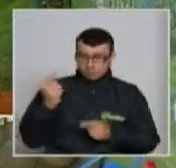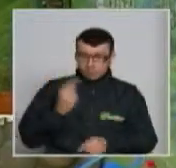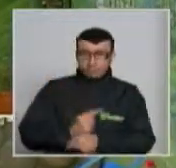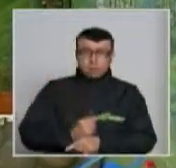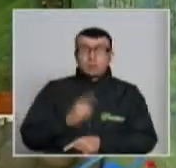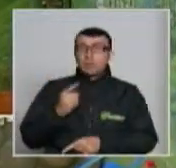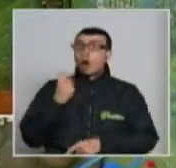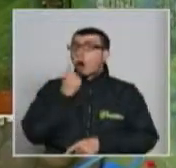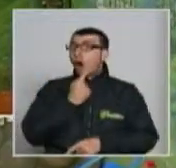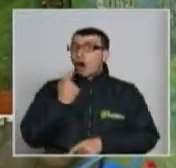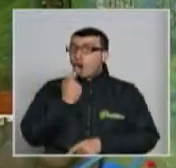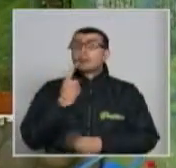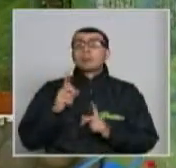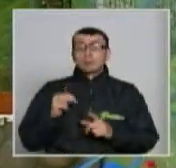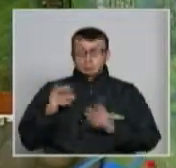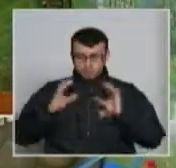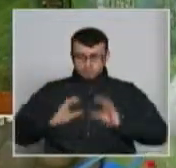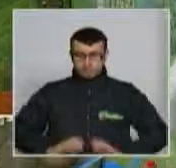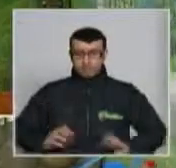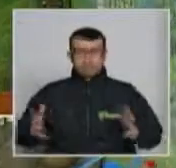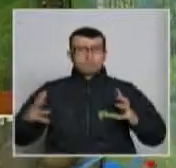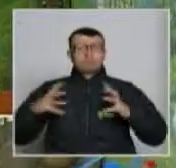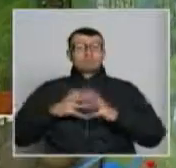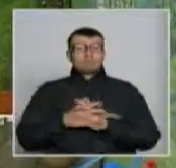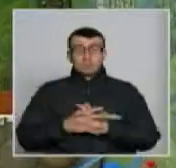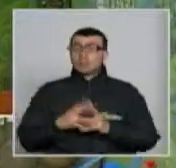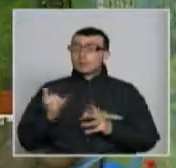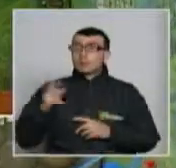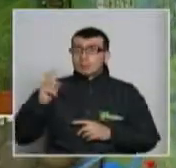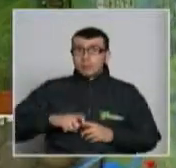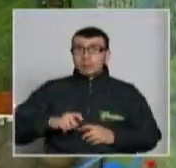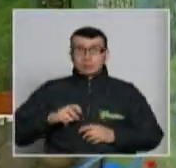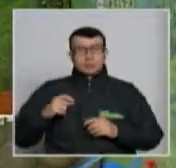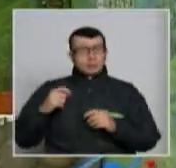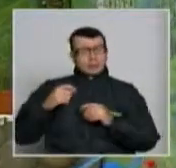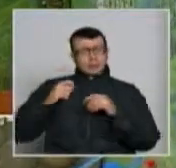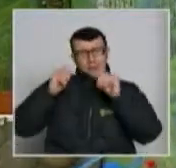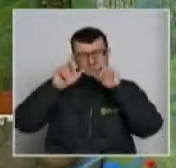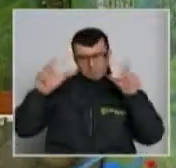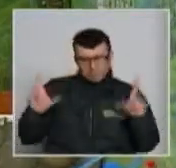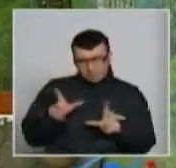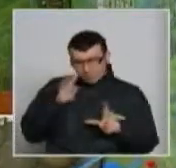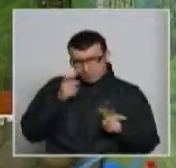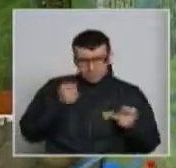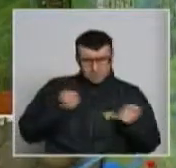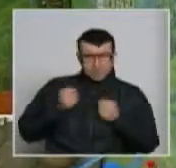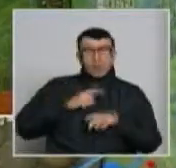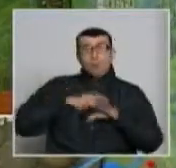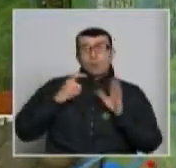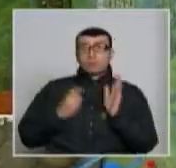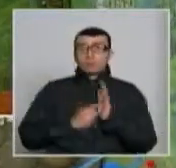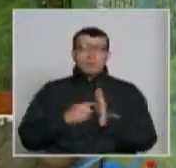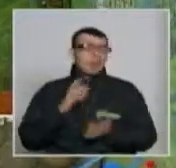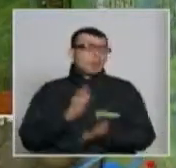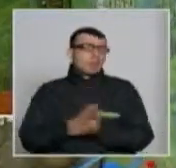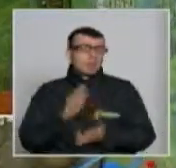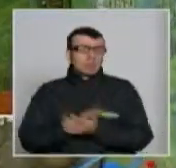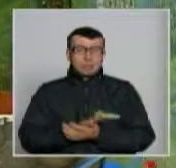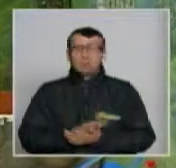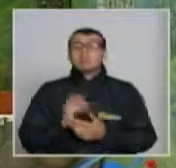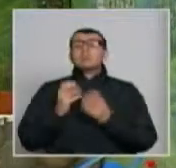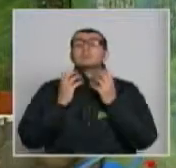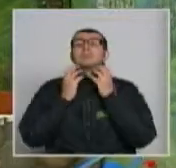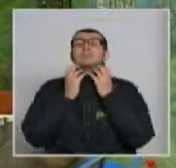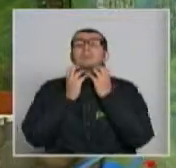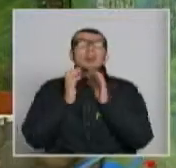boca también hace parte del cuerpo. Hay que tener un examen clínico completo. No nos tranquilicemos con los ganglios